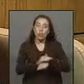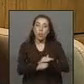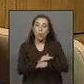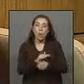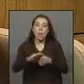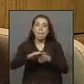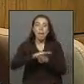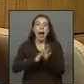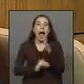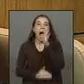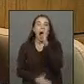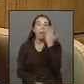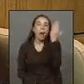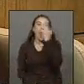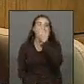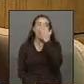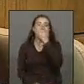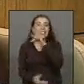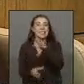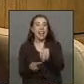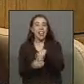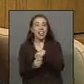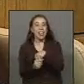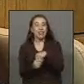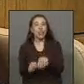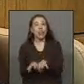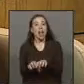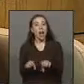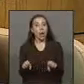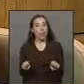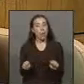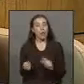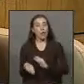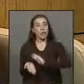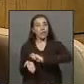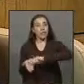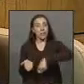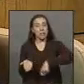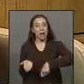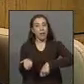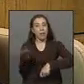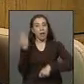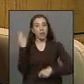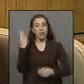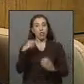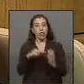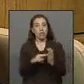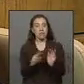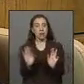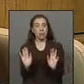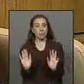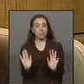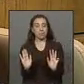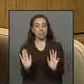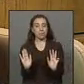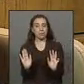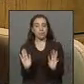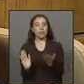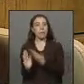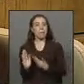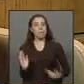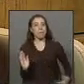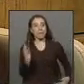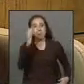Negra, que forma parte del tratado suscrito el año 2009 entre la